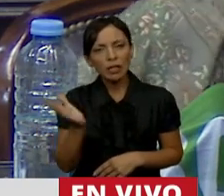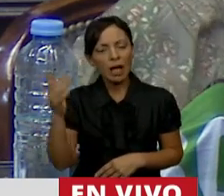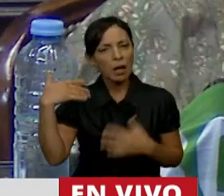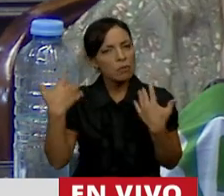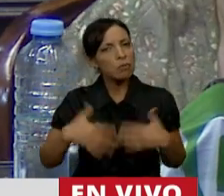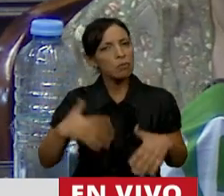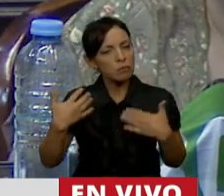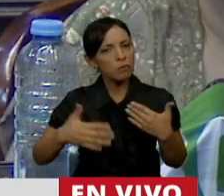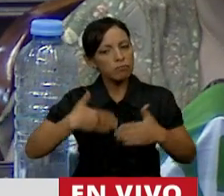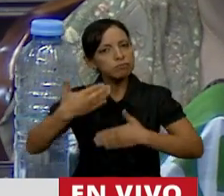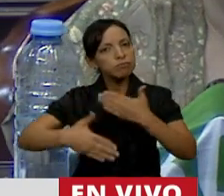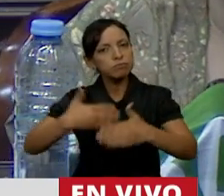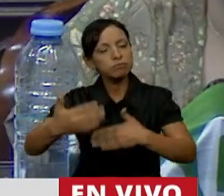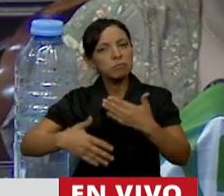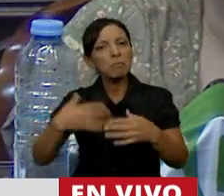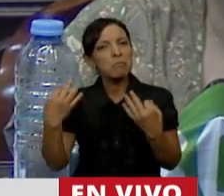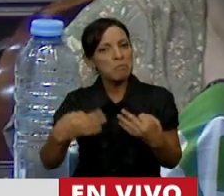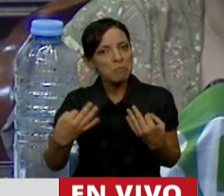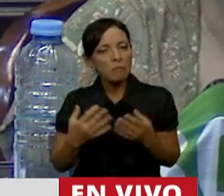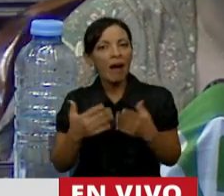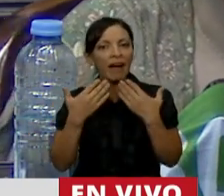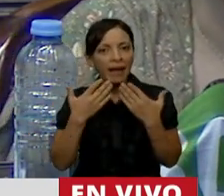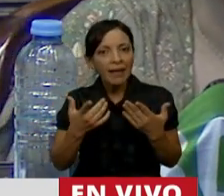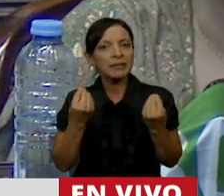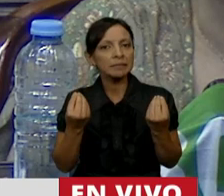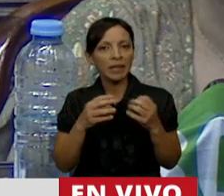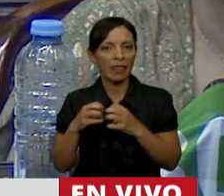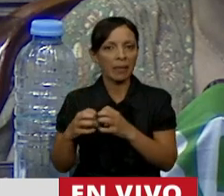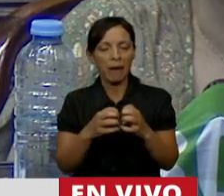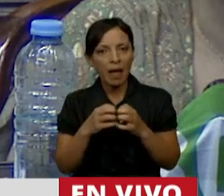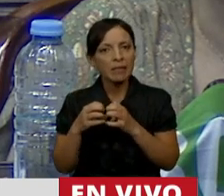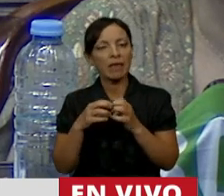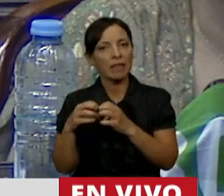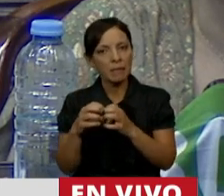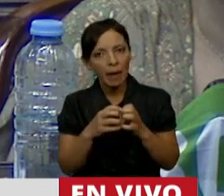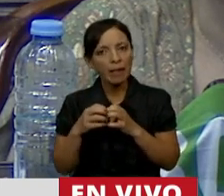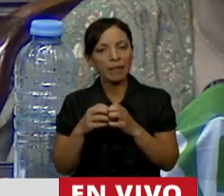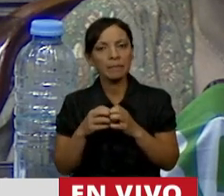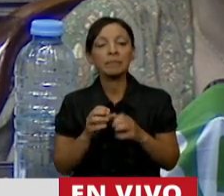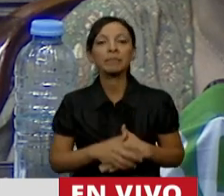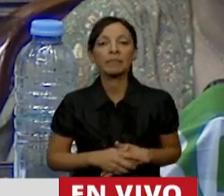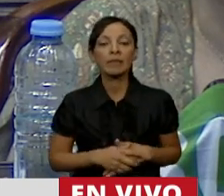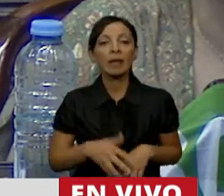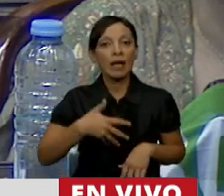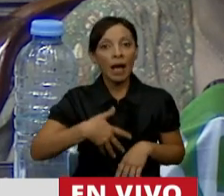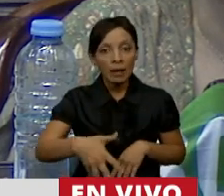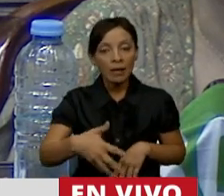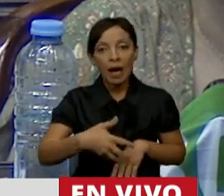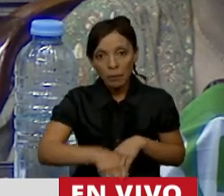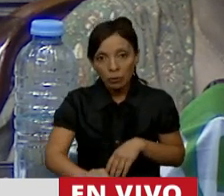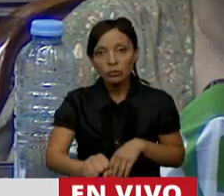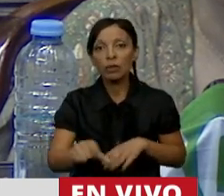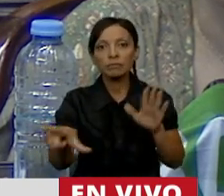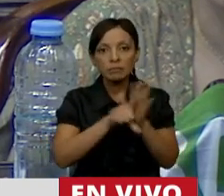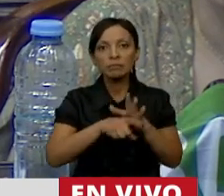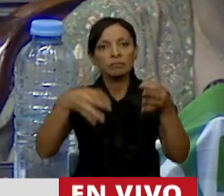estos 2 años y fue a causa de estos debates. El aborto legal, seguro y gratuito es parte